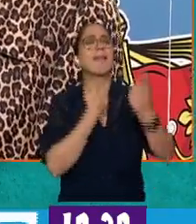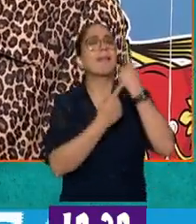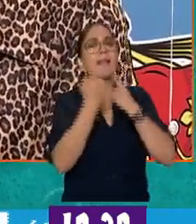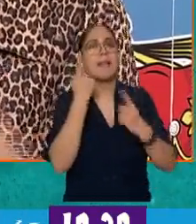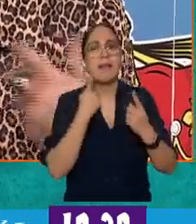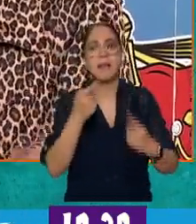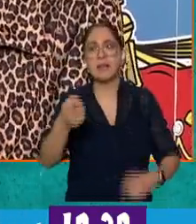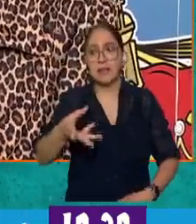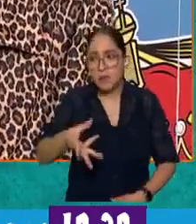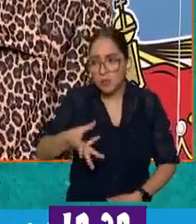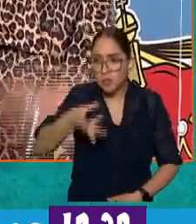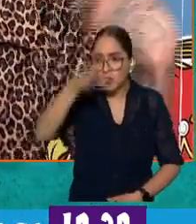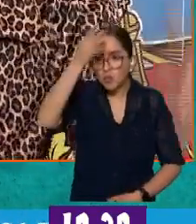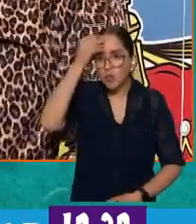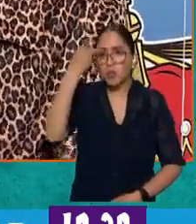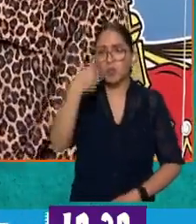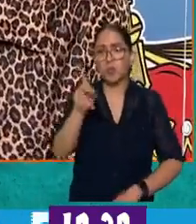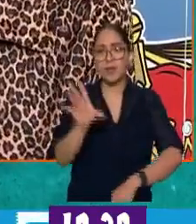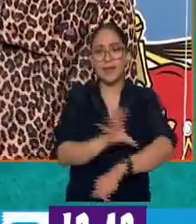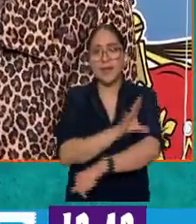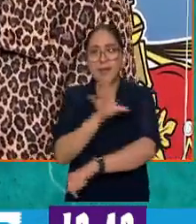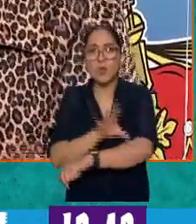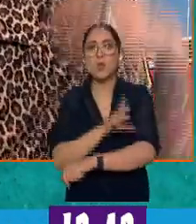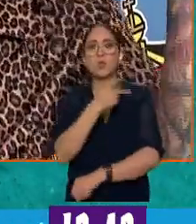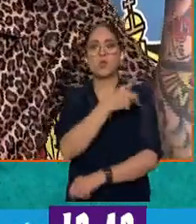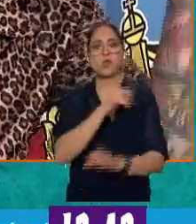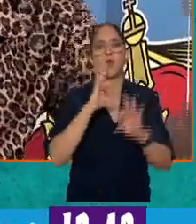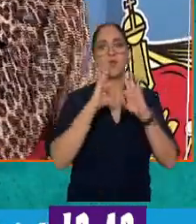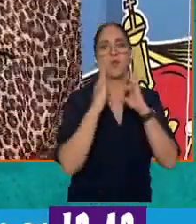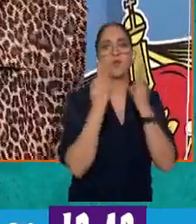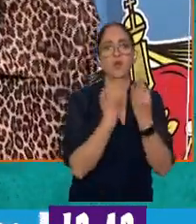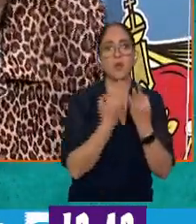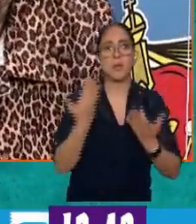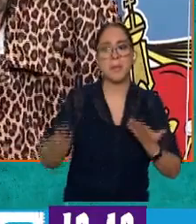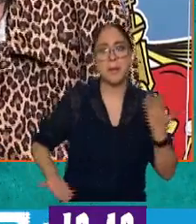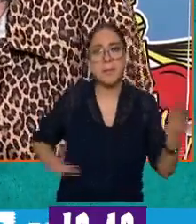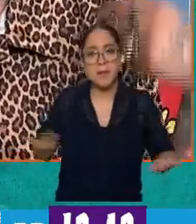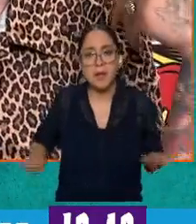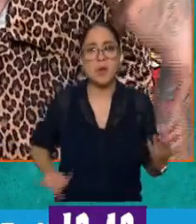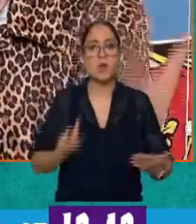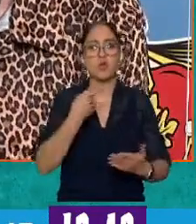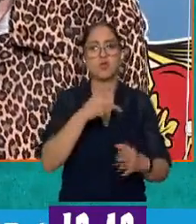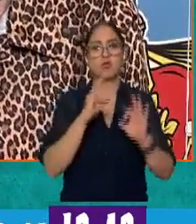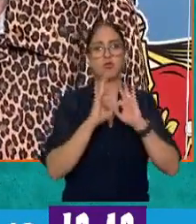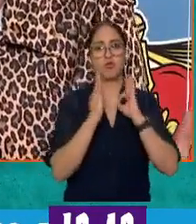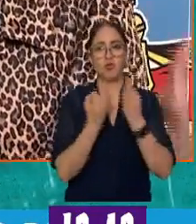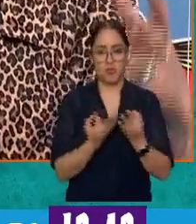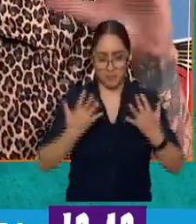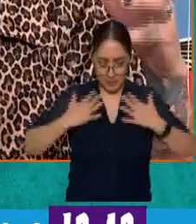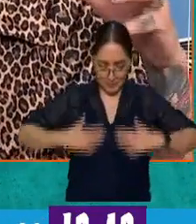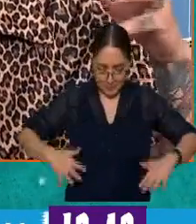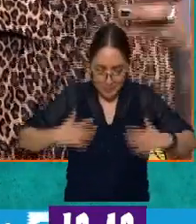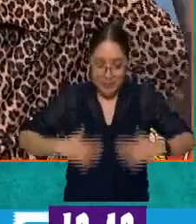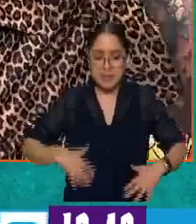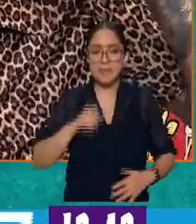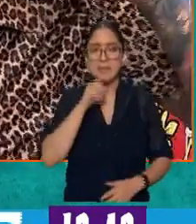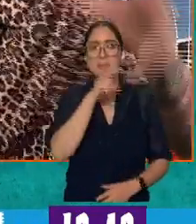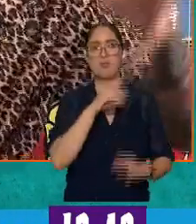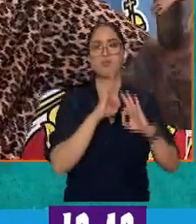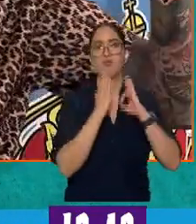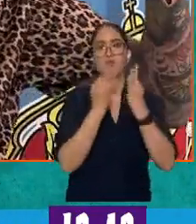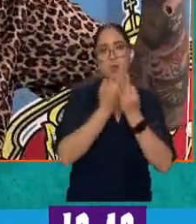contagiarles esa energía, esa forma de bailar, esa forma de vestirse, esa forma de peinarse, esa forma de interpretar, también de ser